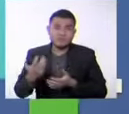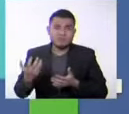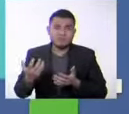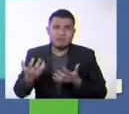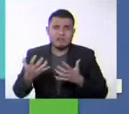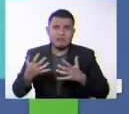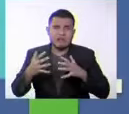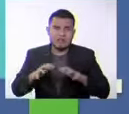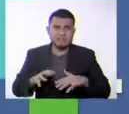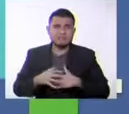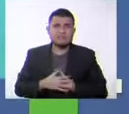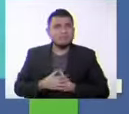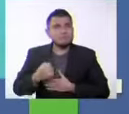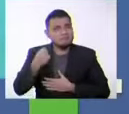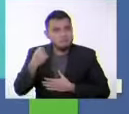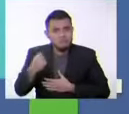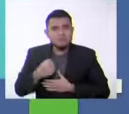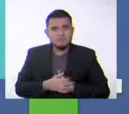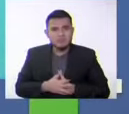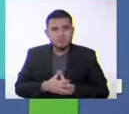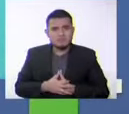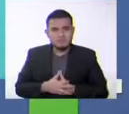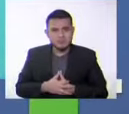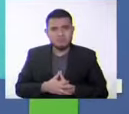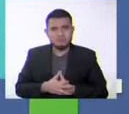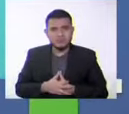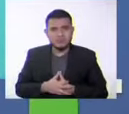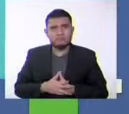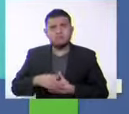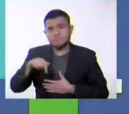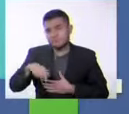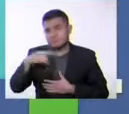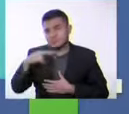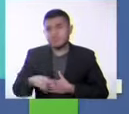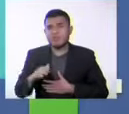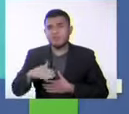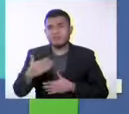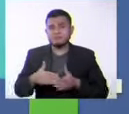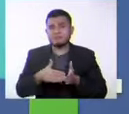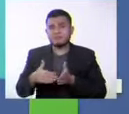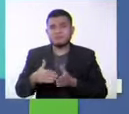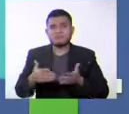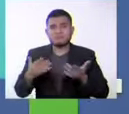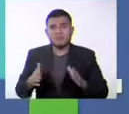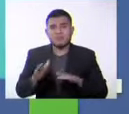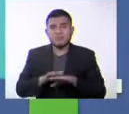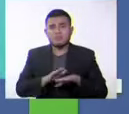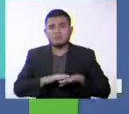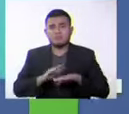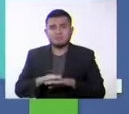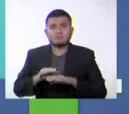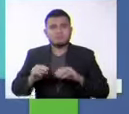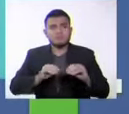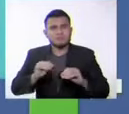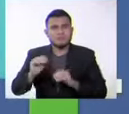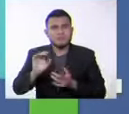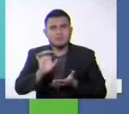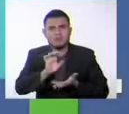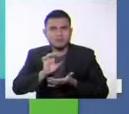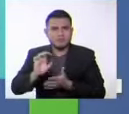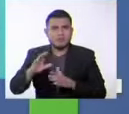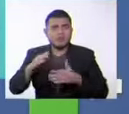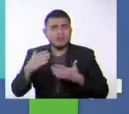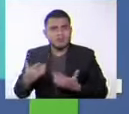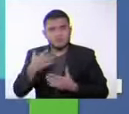impacto serio en el medio ambiente. Entonces, a partir de estas realidades que surgen los llamados movimientos ecologistas, que van de la